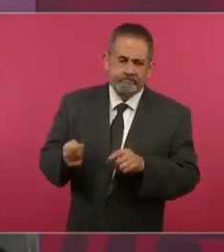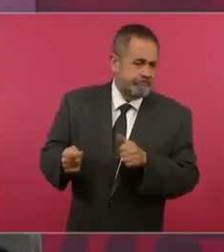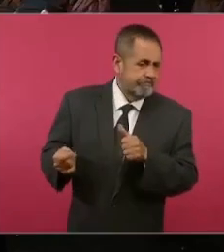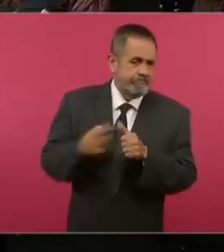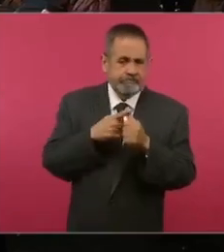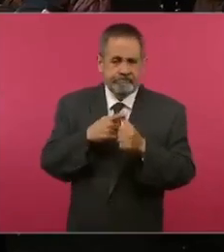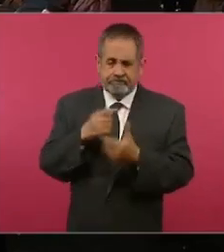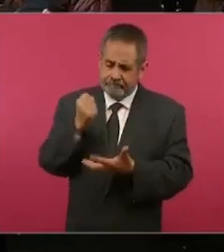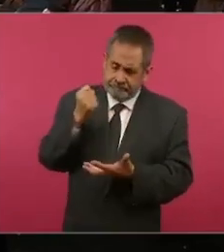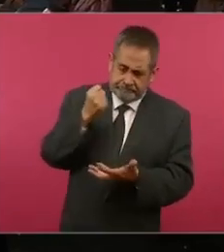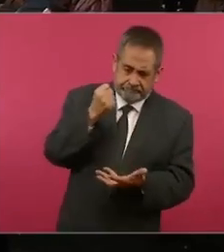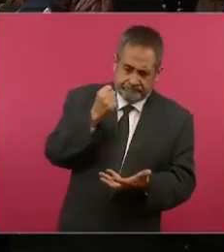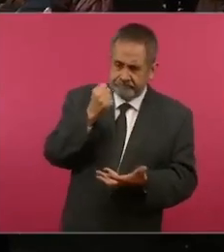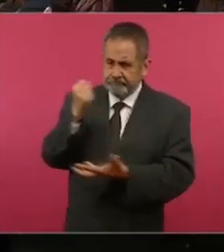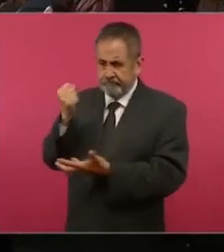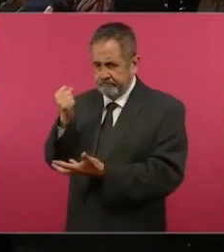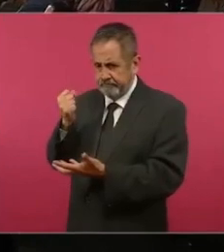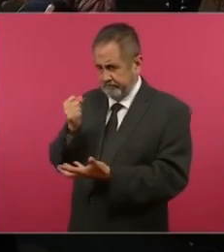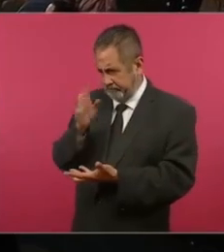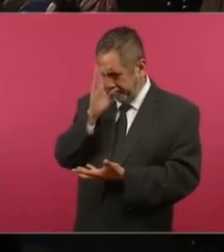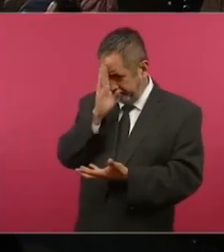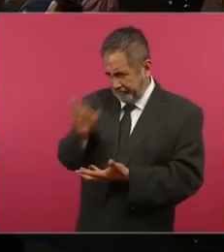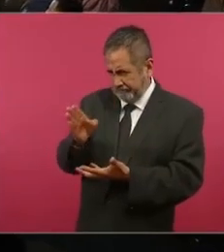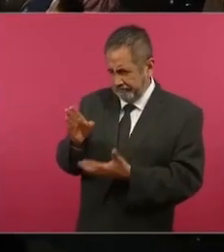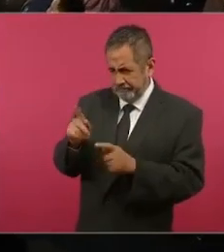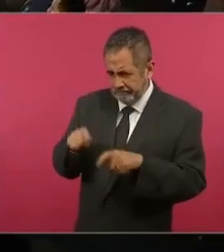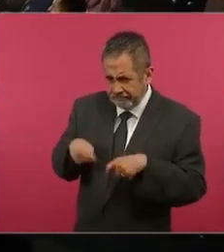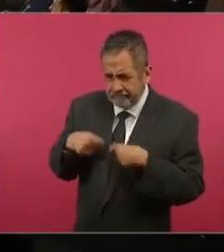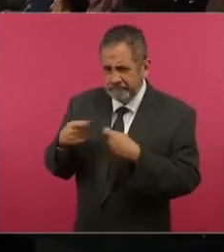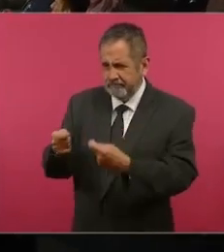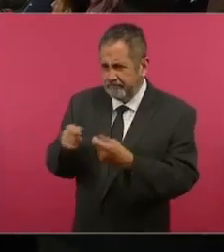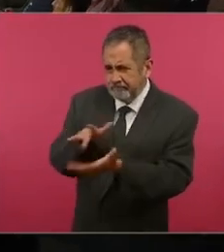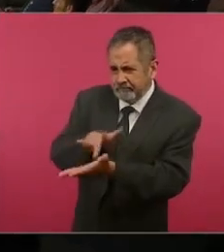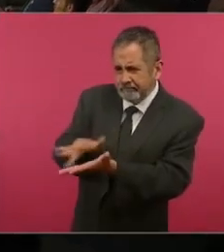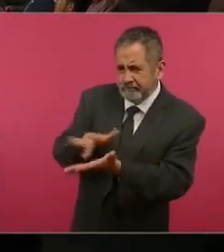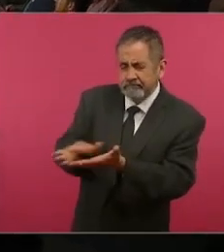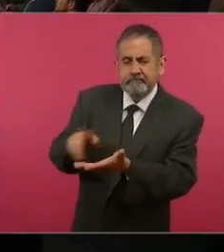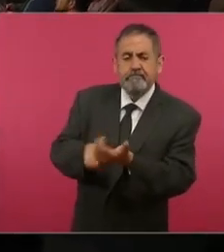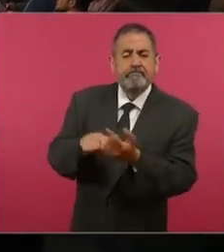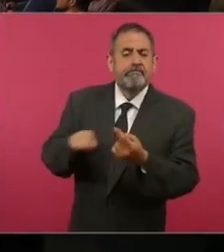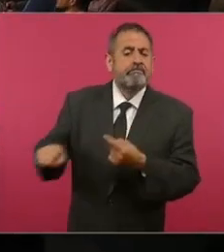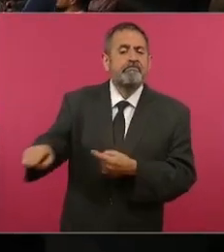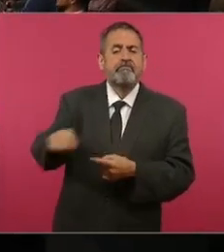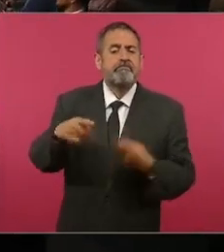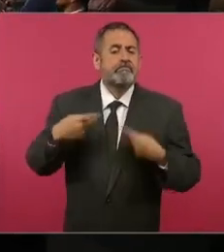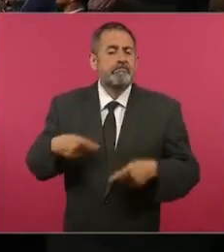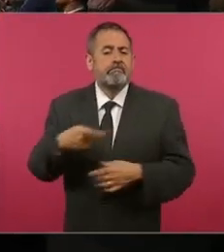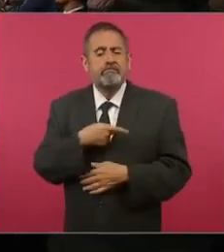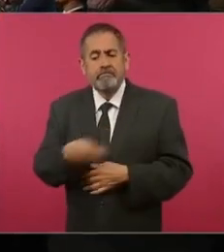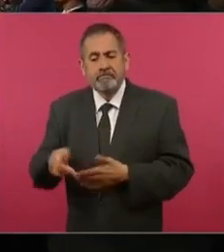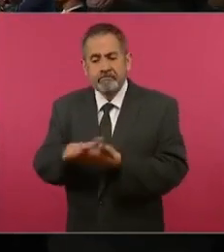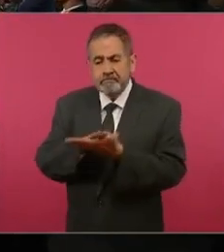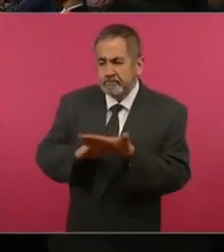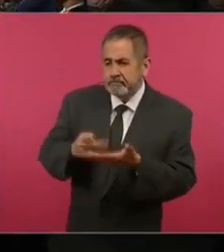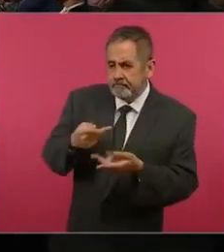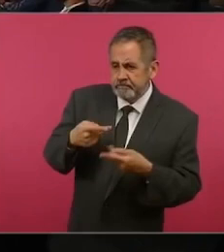canalizar, orientar, dirigir los apoyos de abajo hacia arriba,